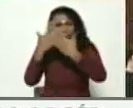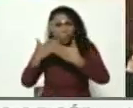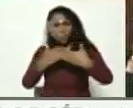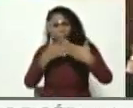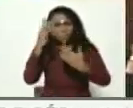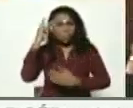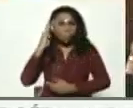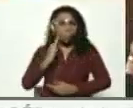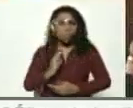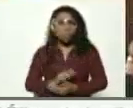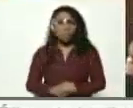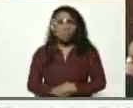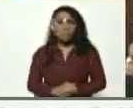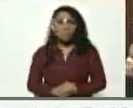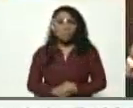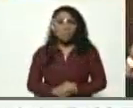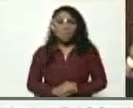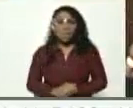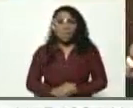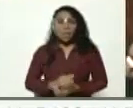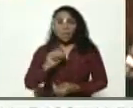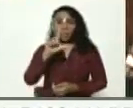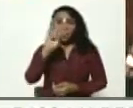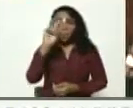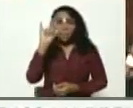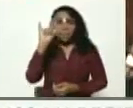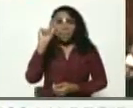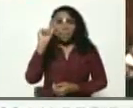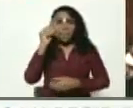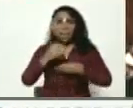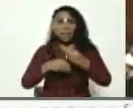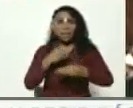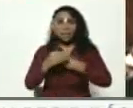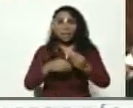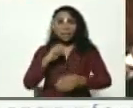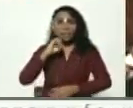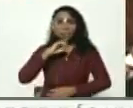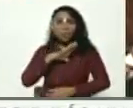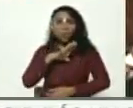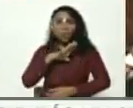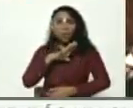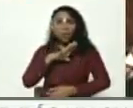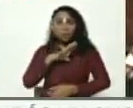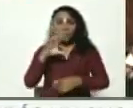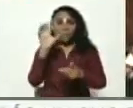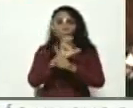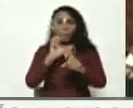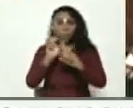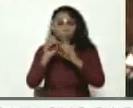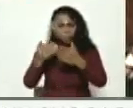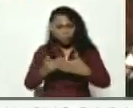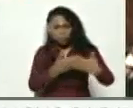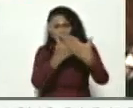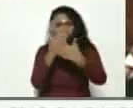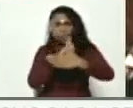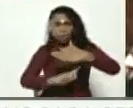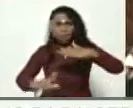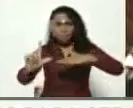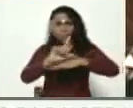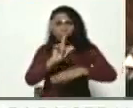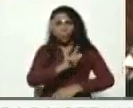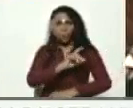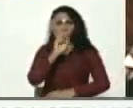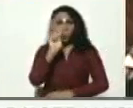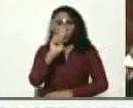Bolívar. Luis Felipe Pellicer Peñuela, historiador, cursó estudios de licenciatura en la Universidad Central